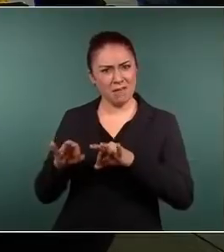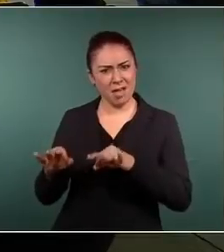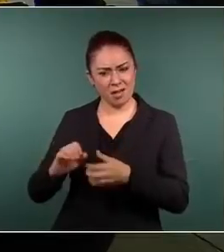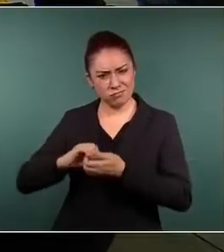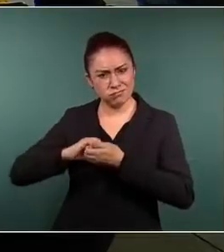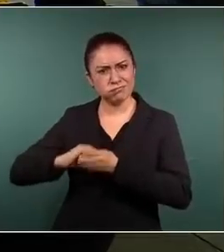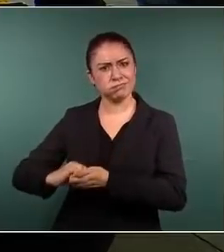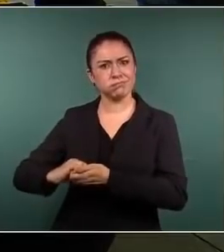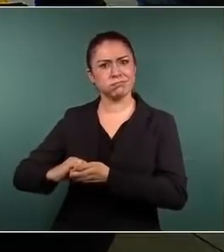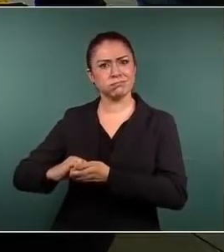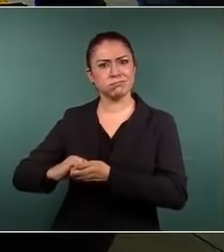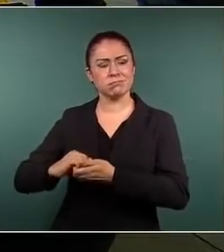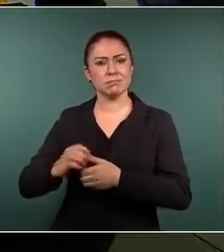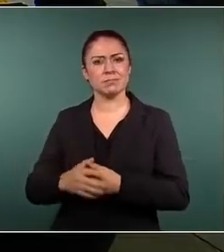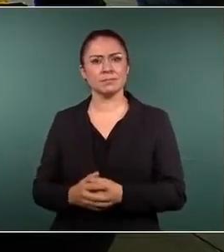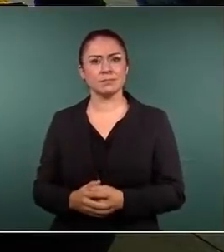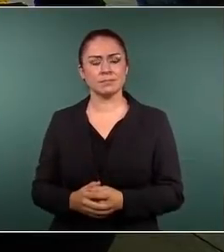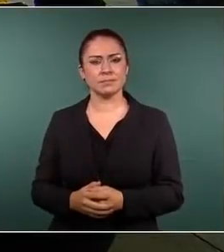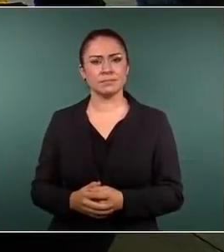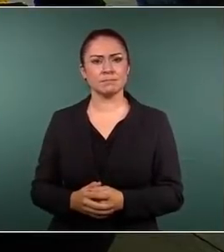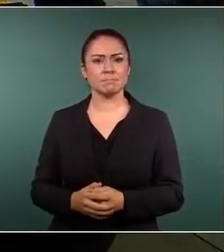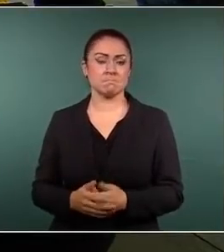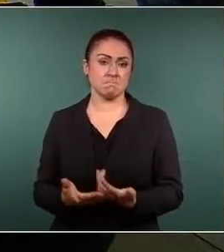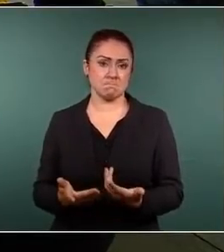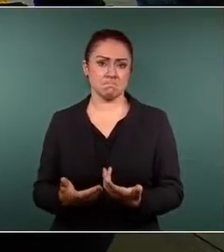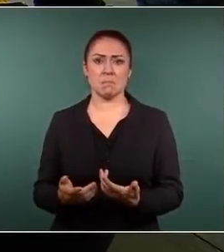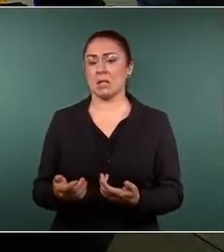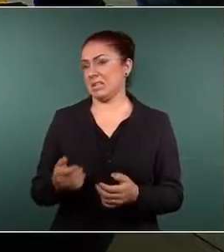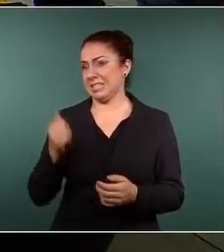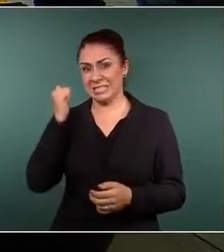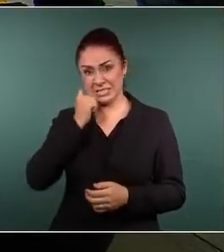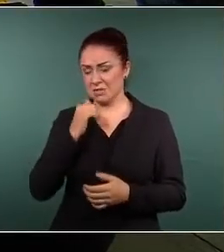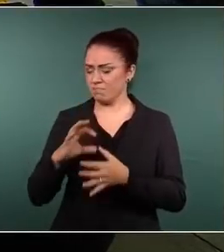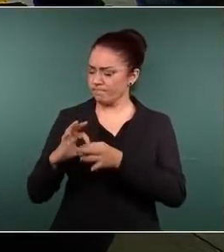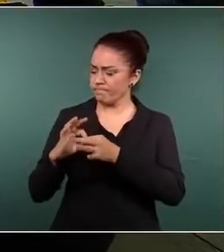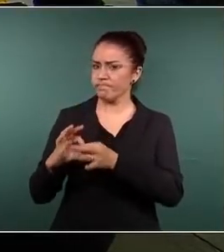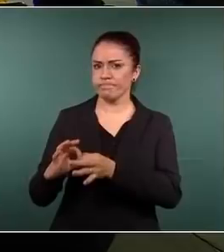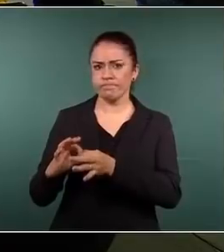conjunta en forma coordinada